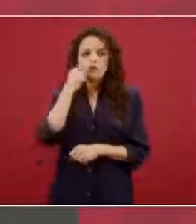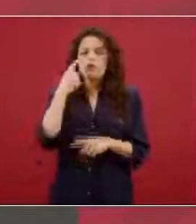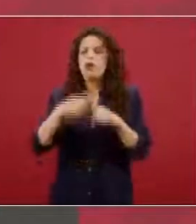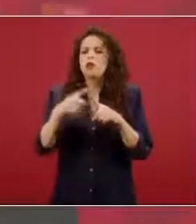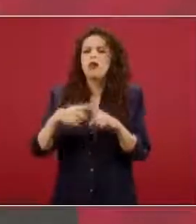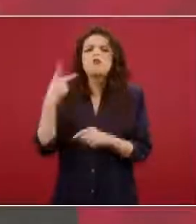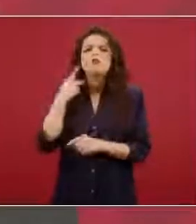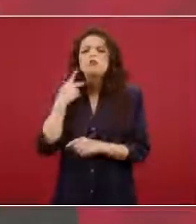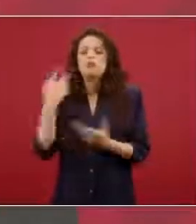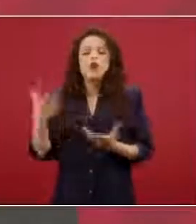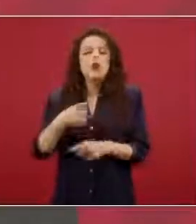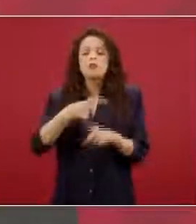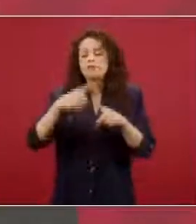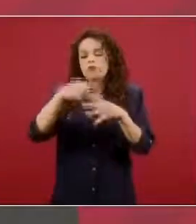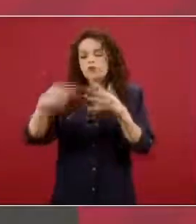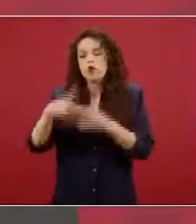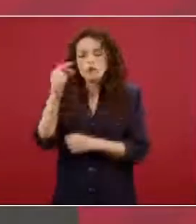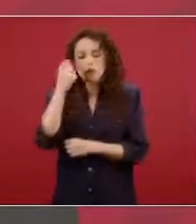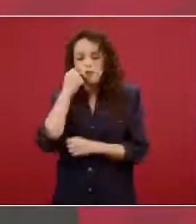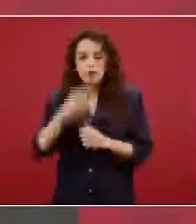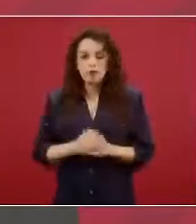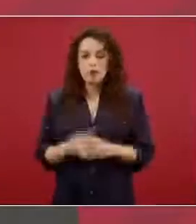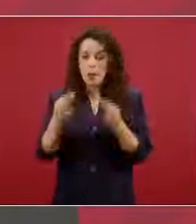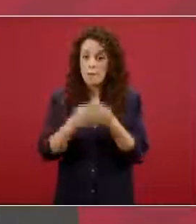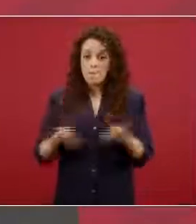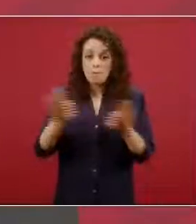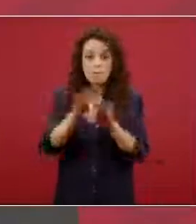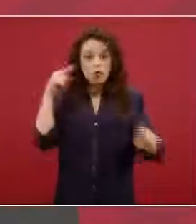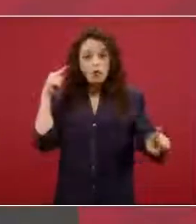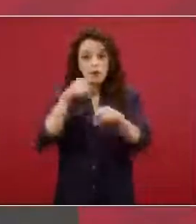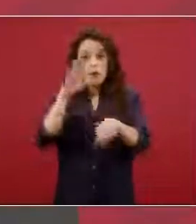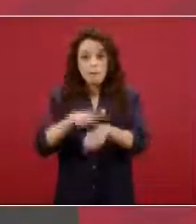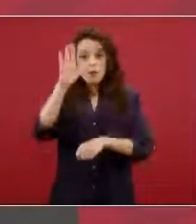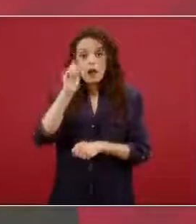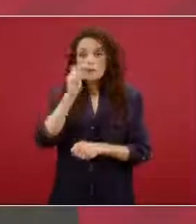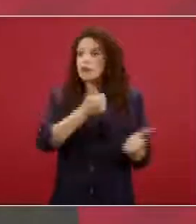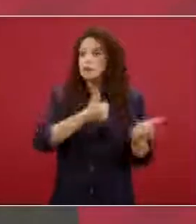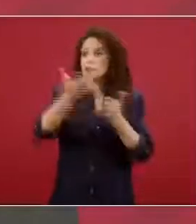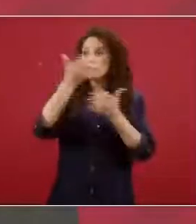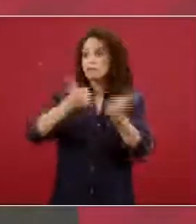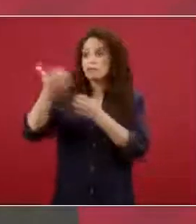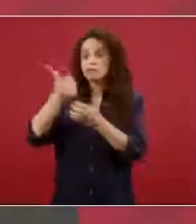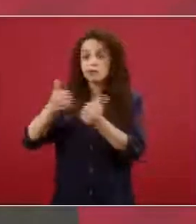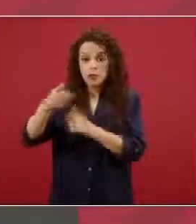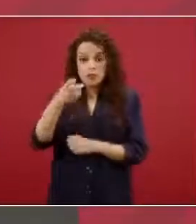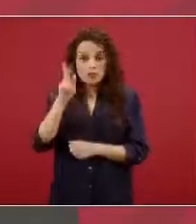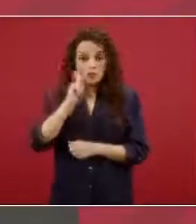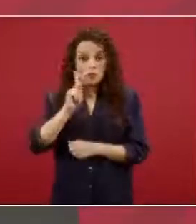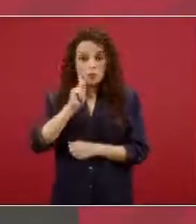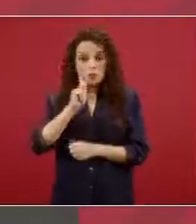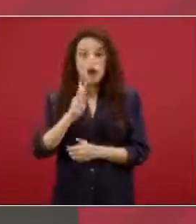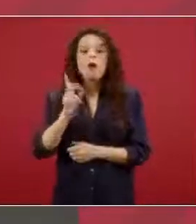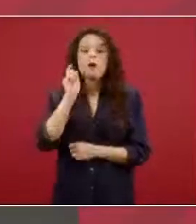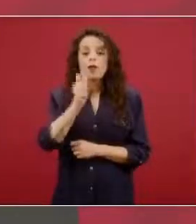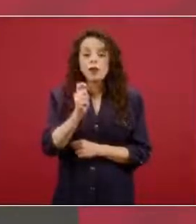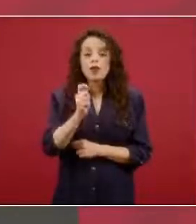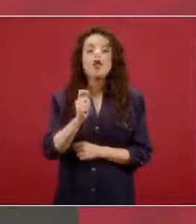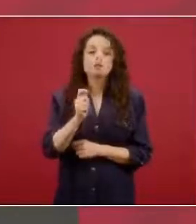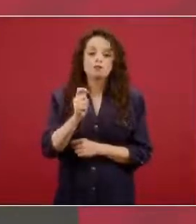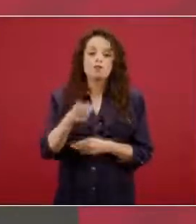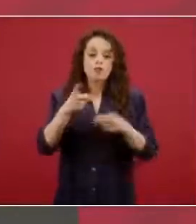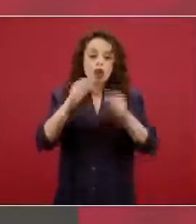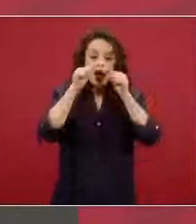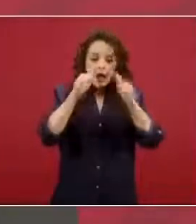política gobierna, etcétera. La priorización de envío de las cantidades de pruebas atenderá a las